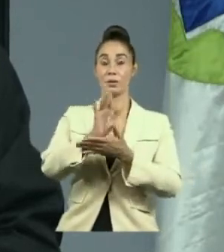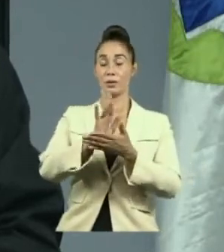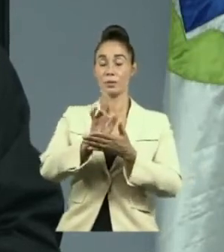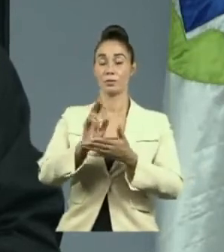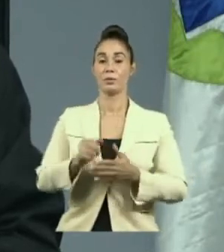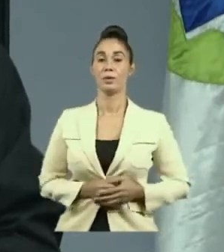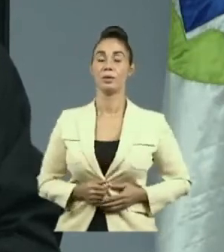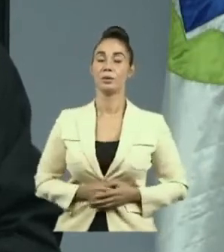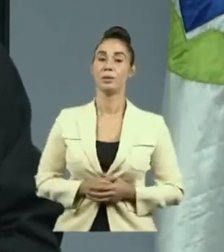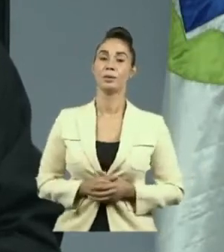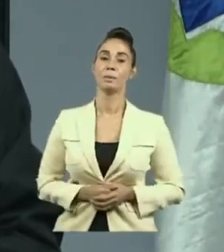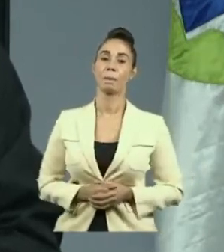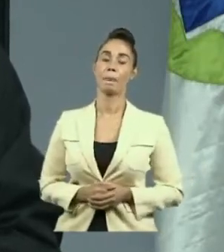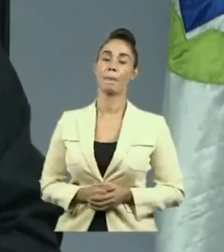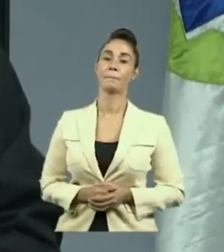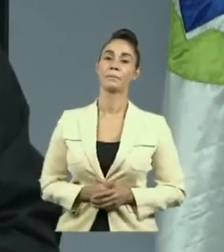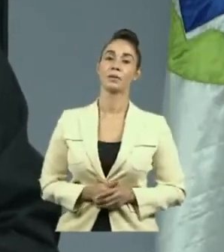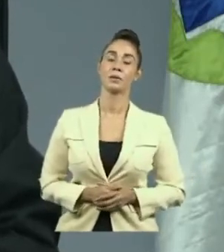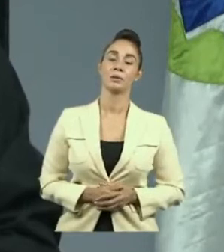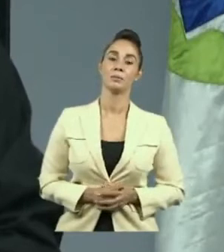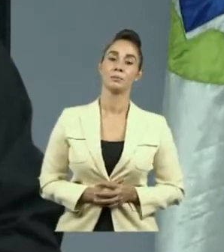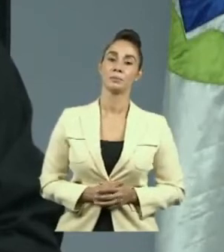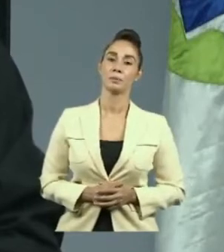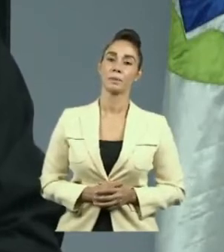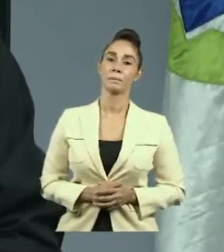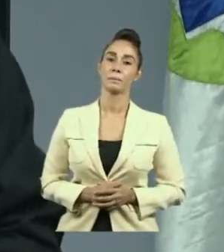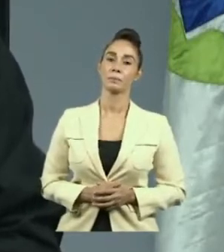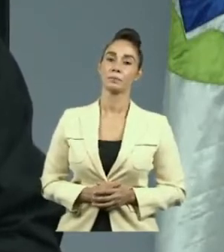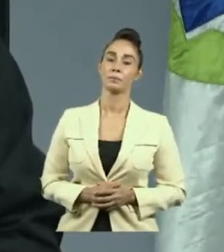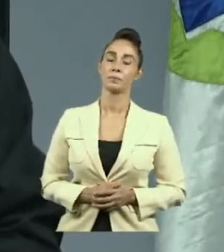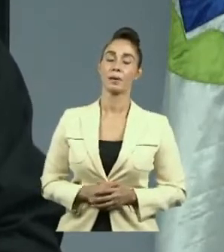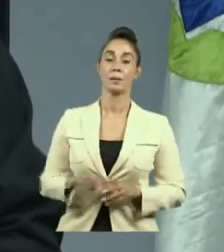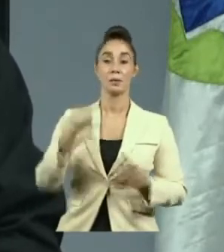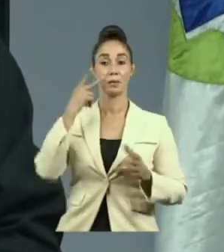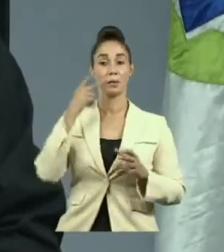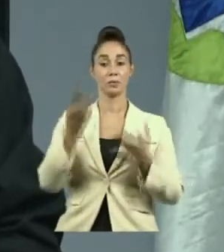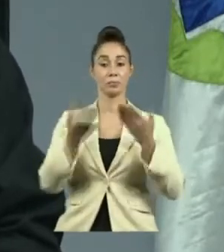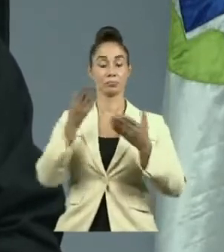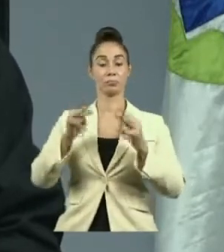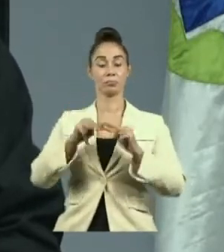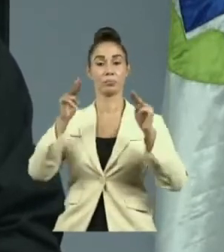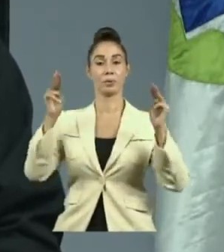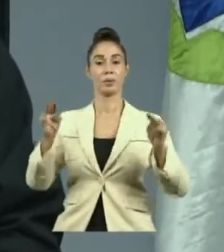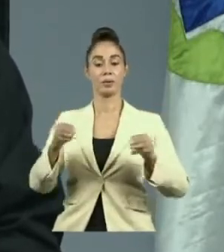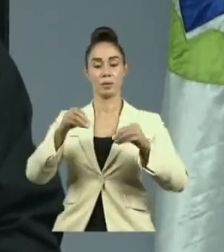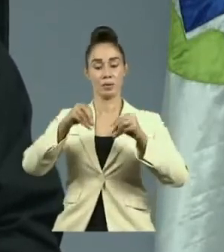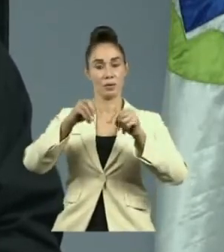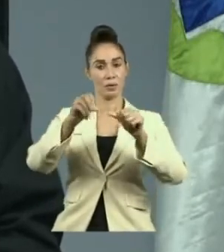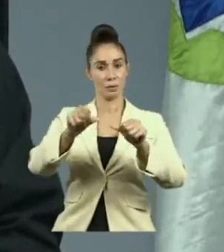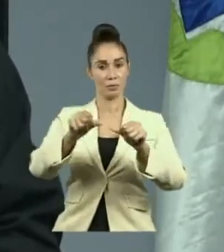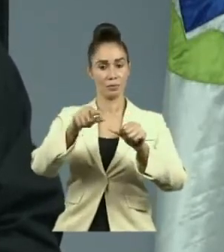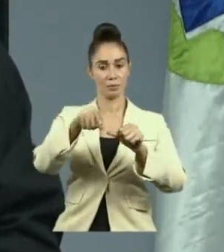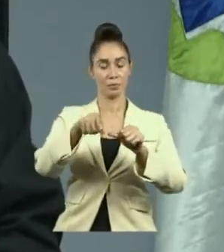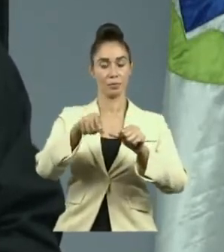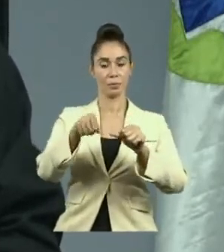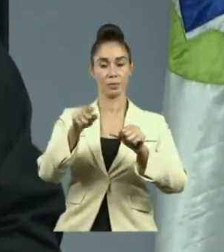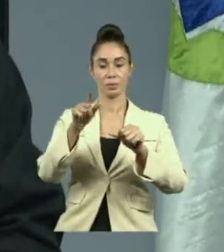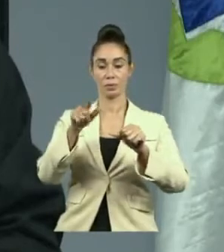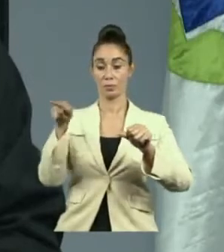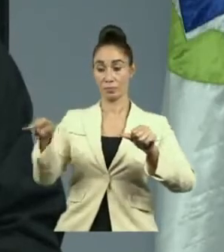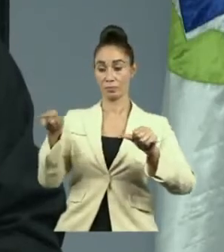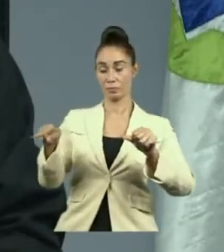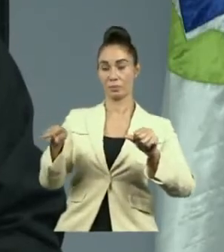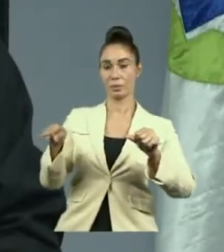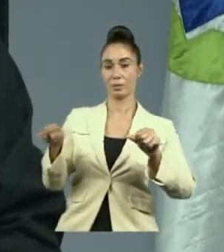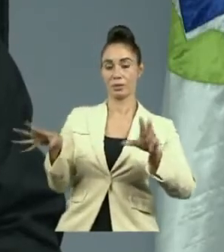de laboratorio del ministerio de agricultura que estamos gestionando con ellos sería en total